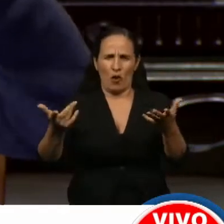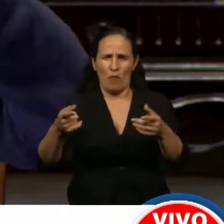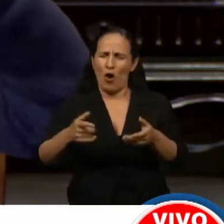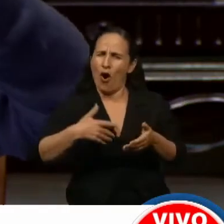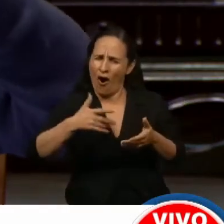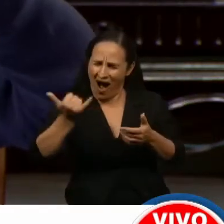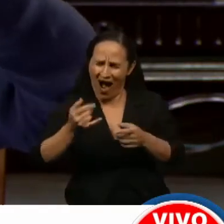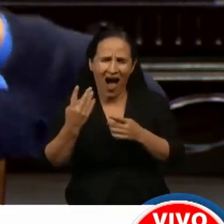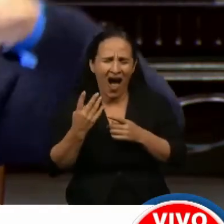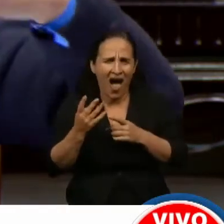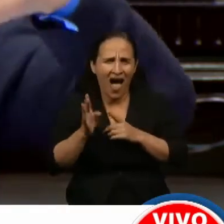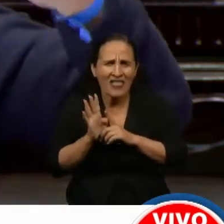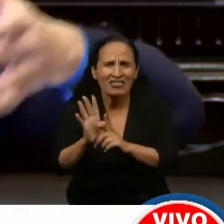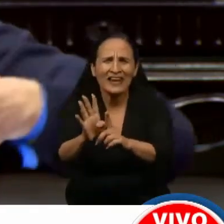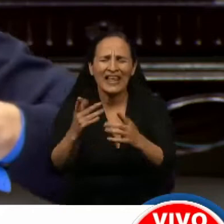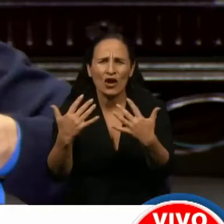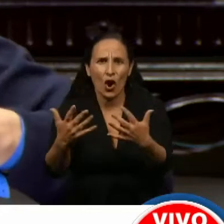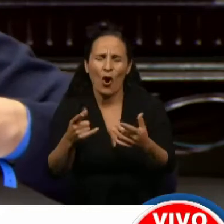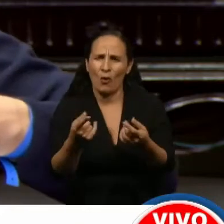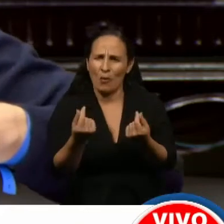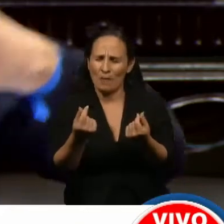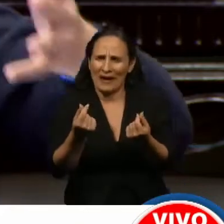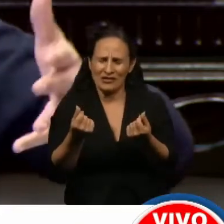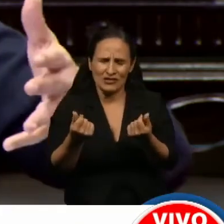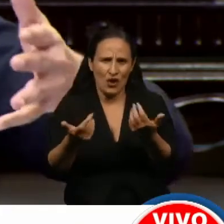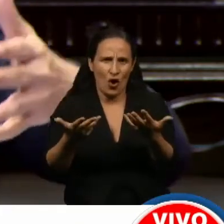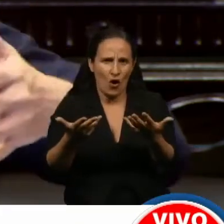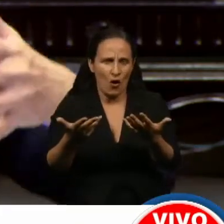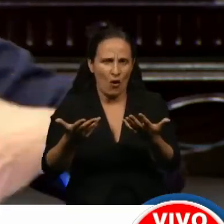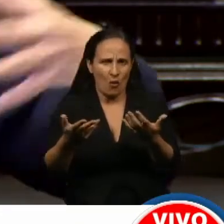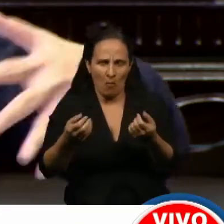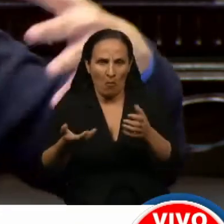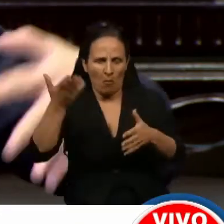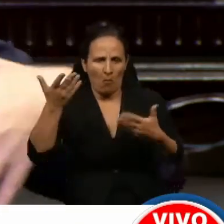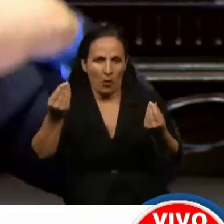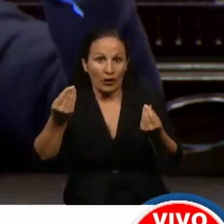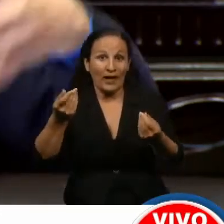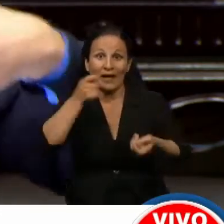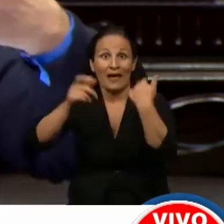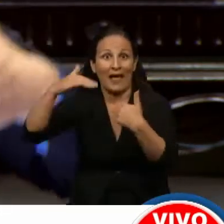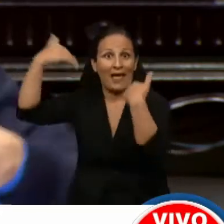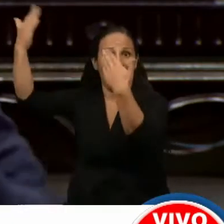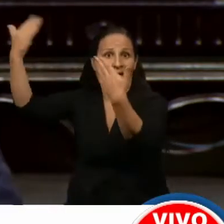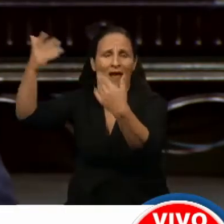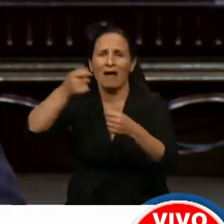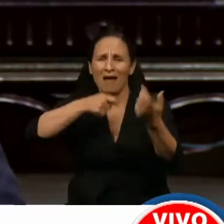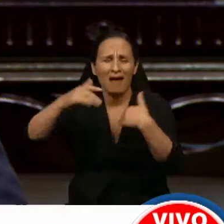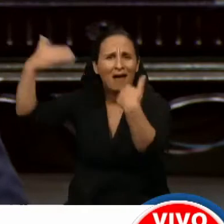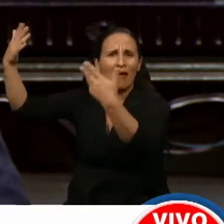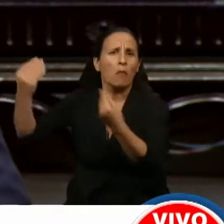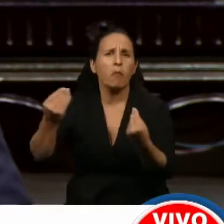la producción, entonces mejora el precio. ¿Por qué? Porque exportaban todo. ¿Y por qué exportaban todo?